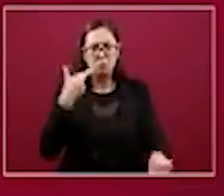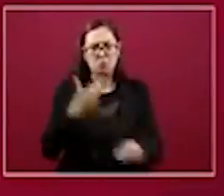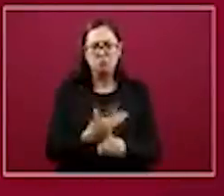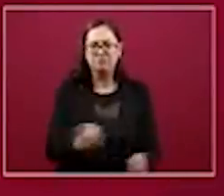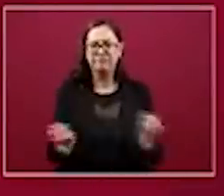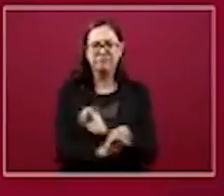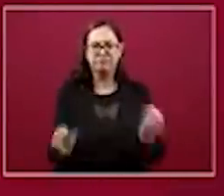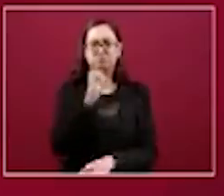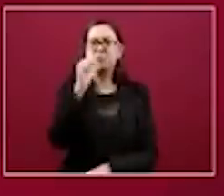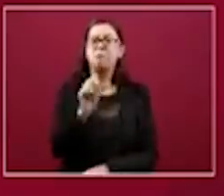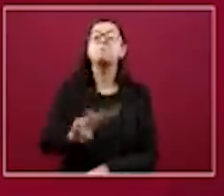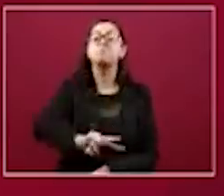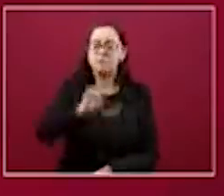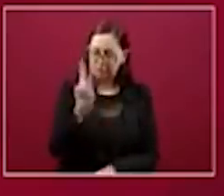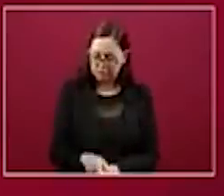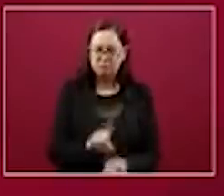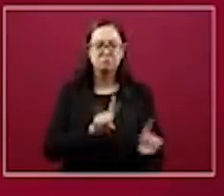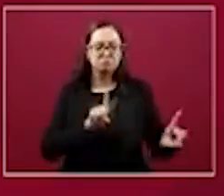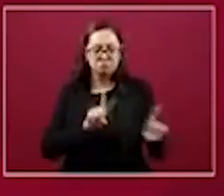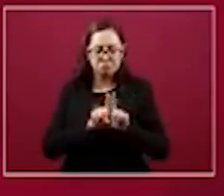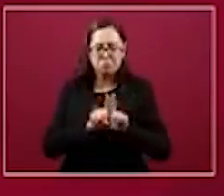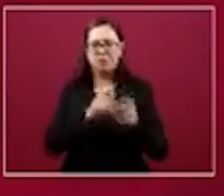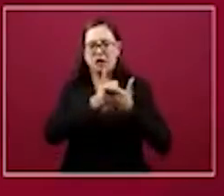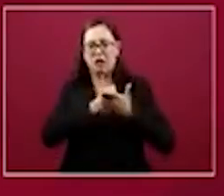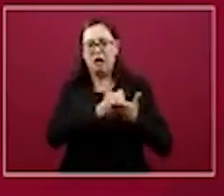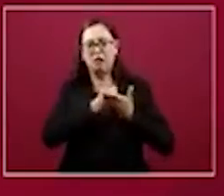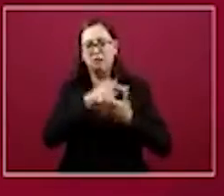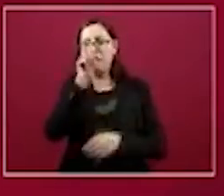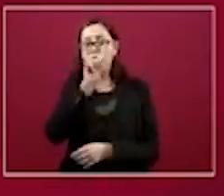es un ingeniero también,